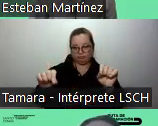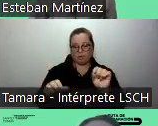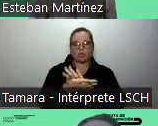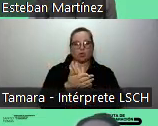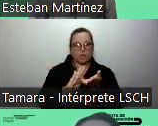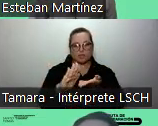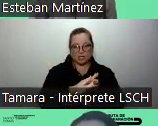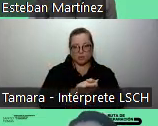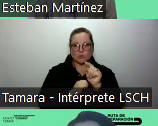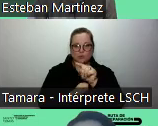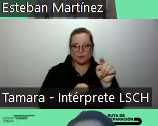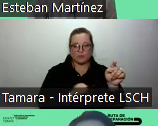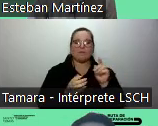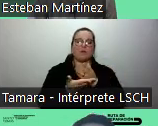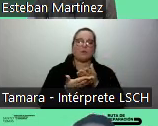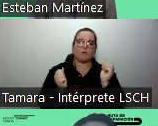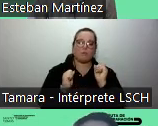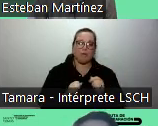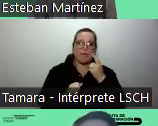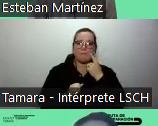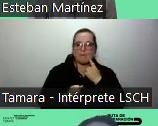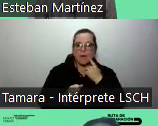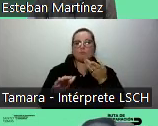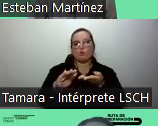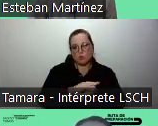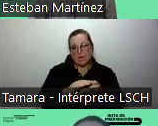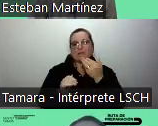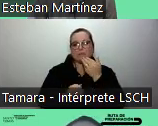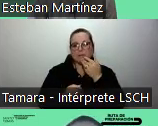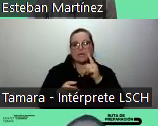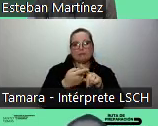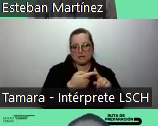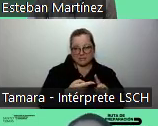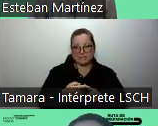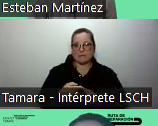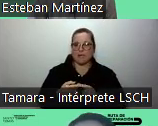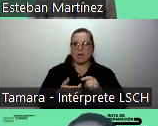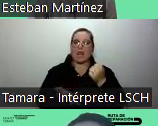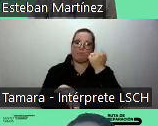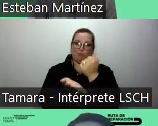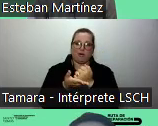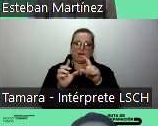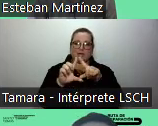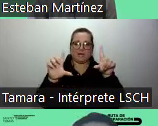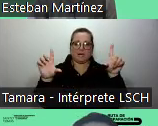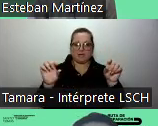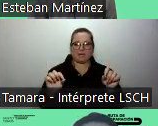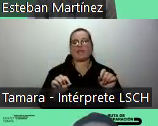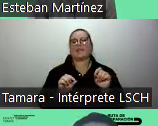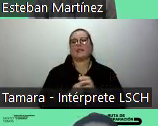realizado para que puedan participar cierto por e este